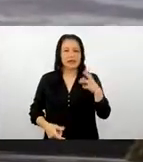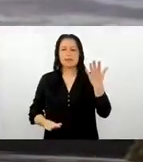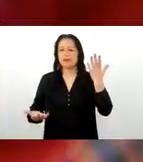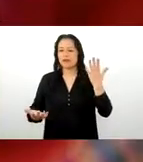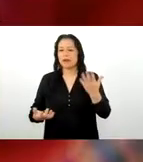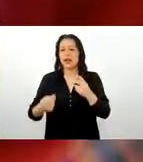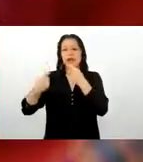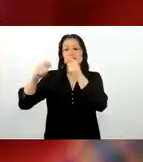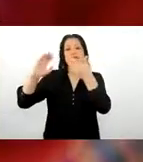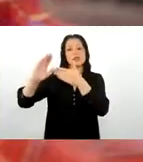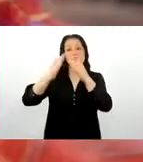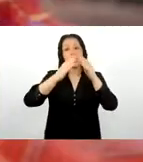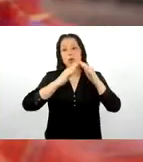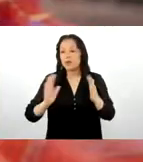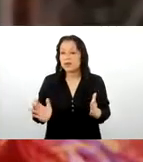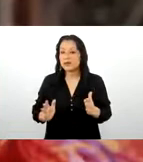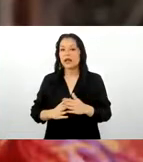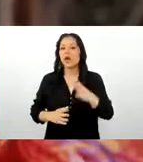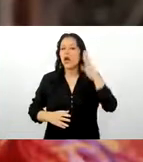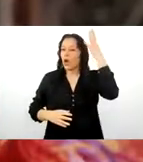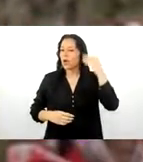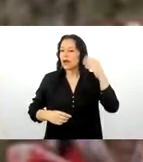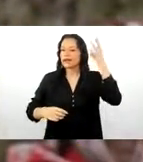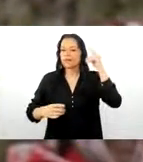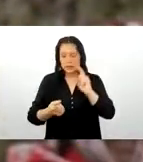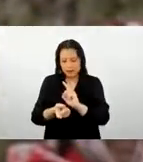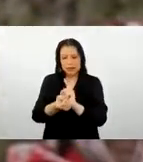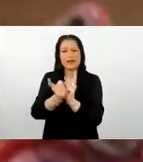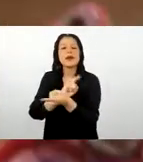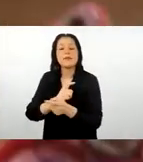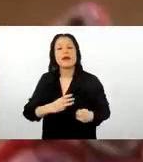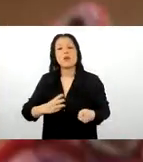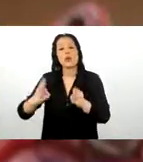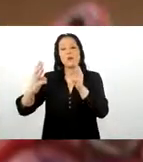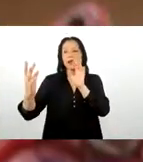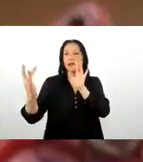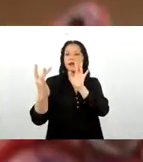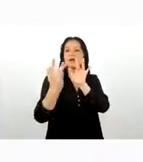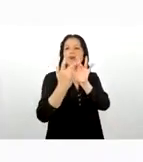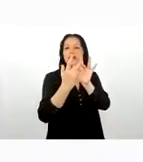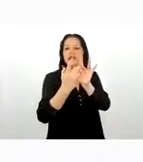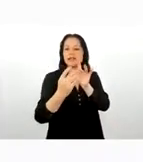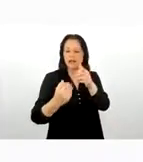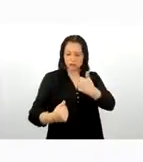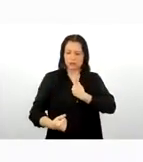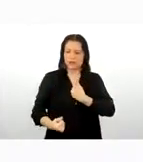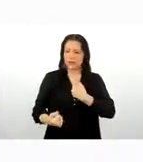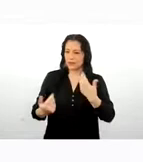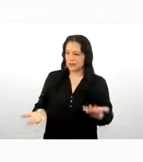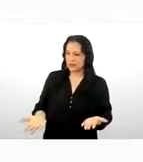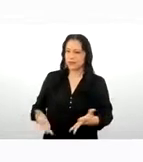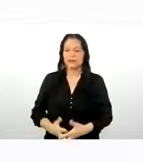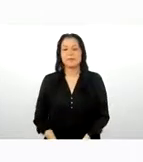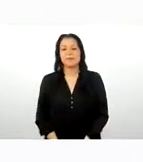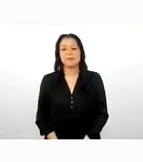comunitario. Una experiencia que te cambia. Una manera de conectarte contigo mismo. Turismo